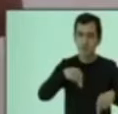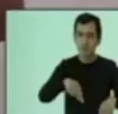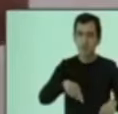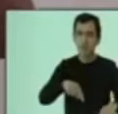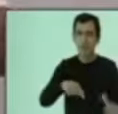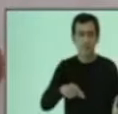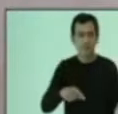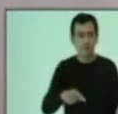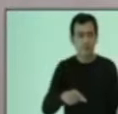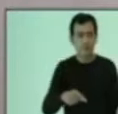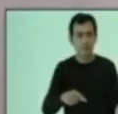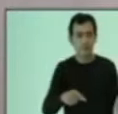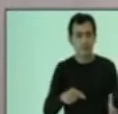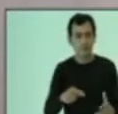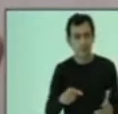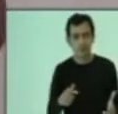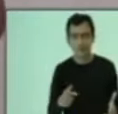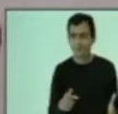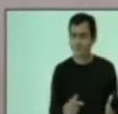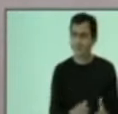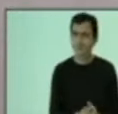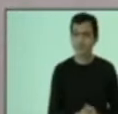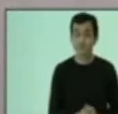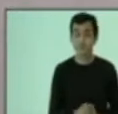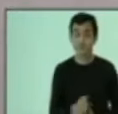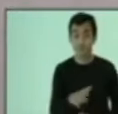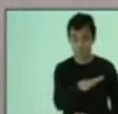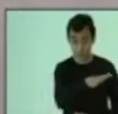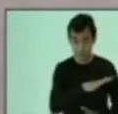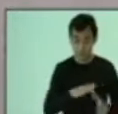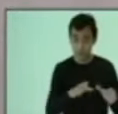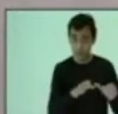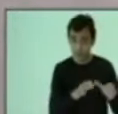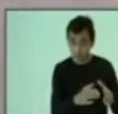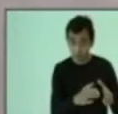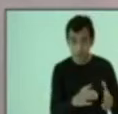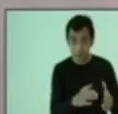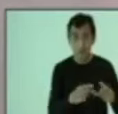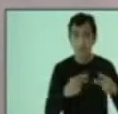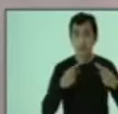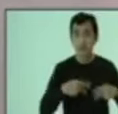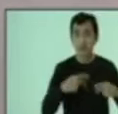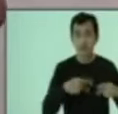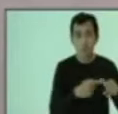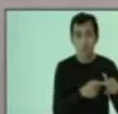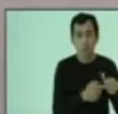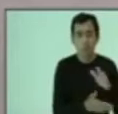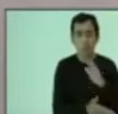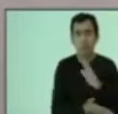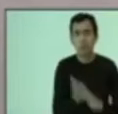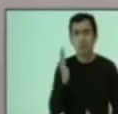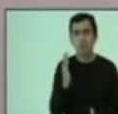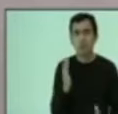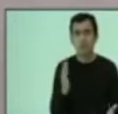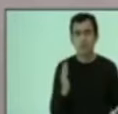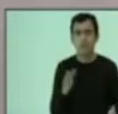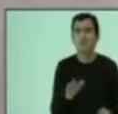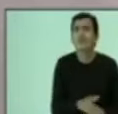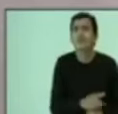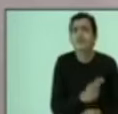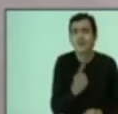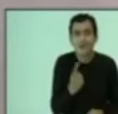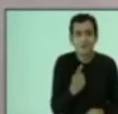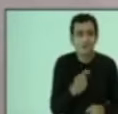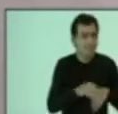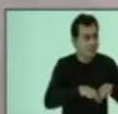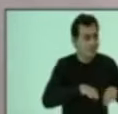le mostramos lo que ven. Las comunidades se quedan sin gente, y se quedan sin gente porque no tienen